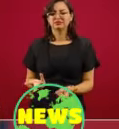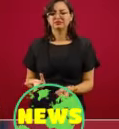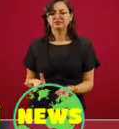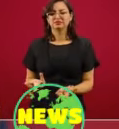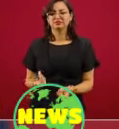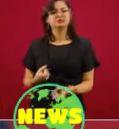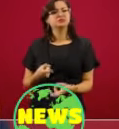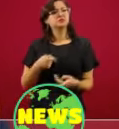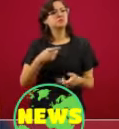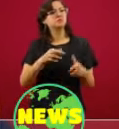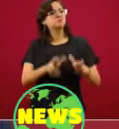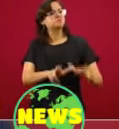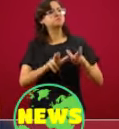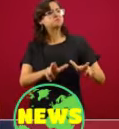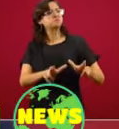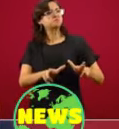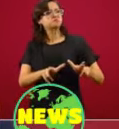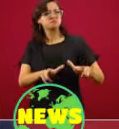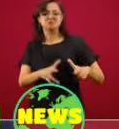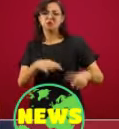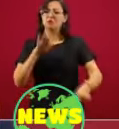a los de arriba